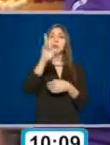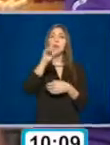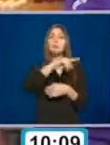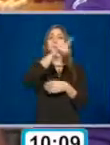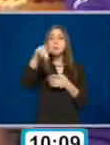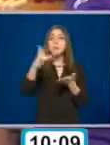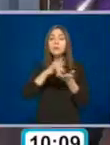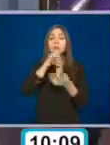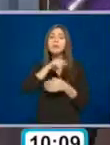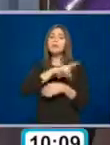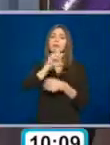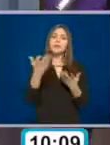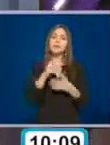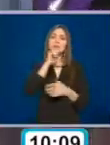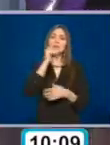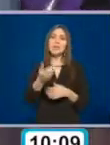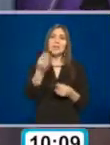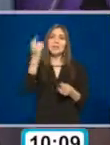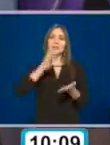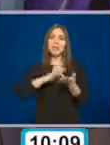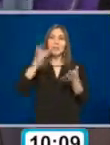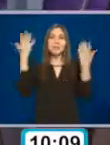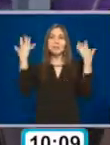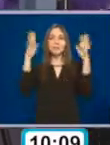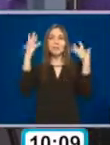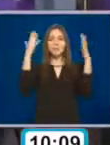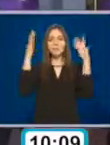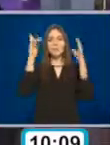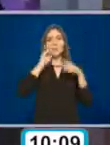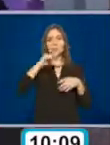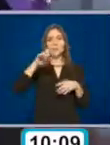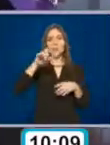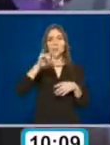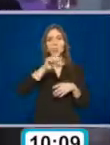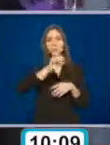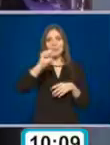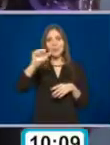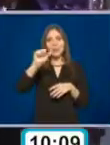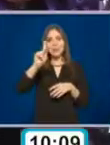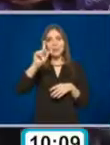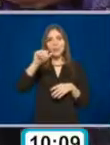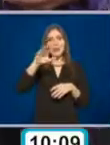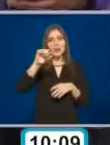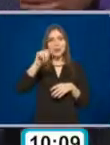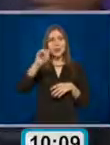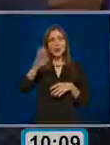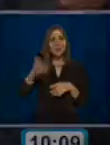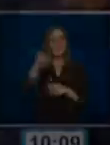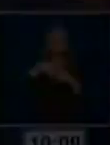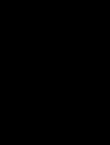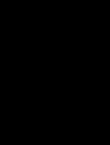Ahí está. Fuerte el aplauso para Gracias. Melissa. Felicidades, muchachos. Muchas Que te gracias. escuche. Melissa Plancarte estuvo con nosotros aquí en tus ciudades. Continuamos.